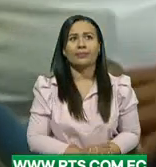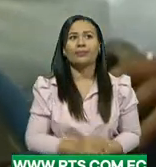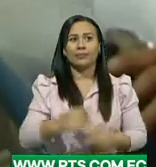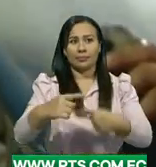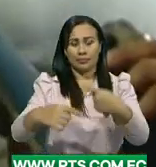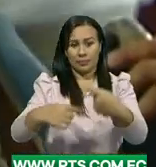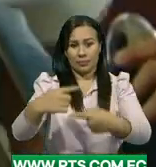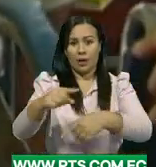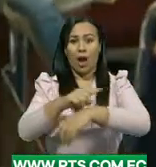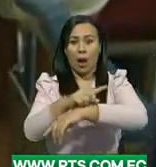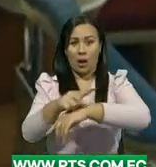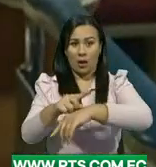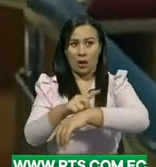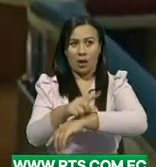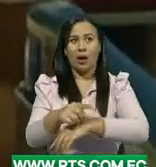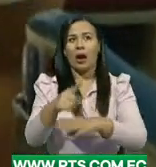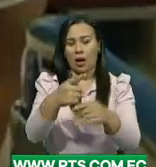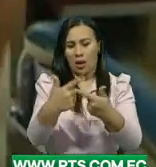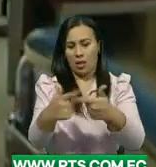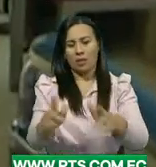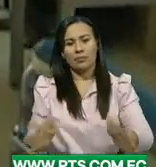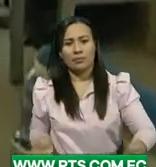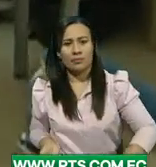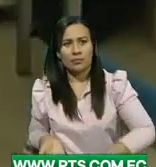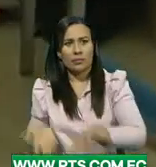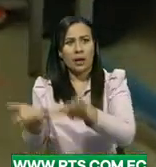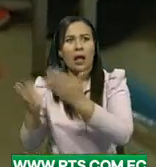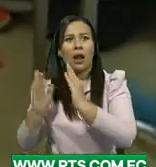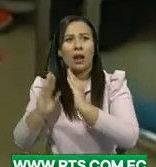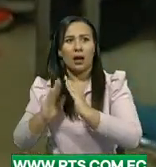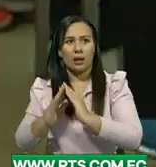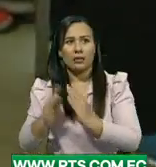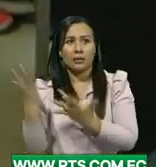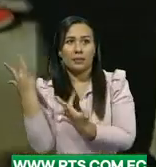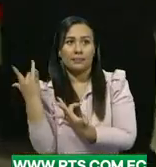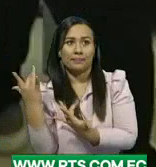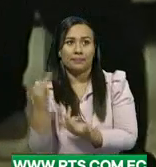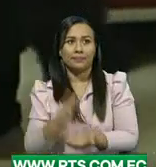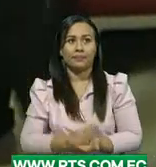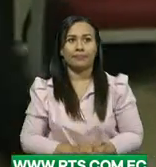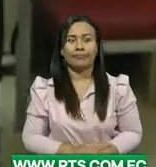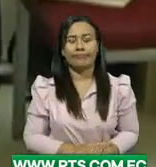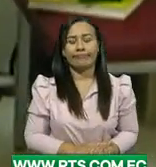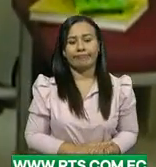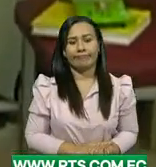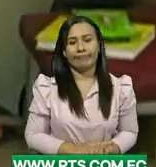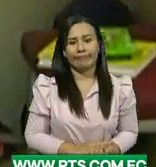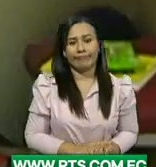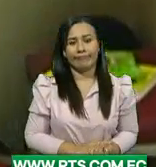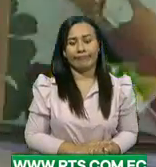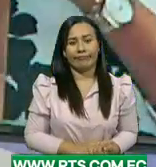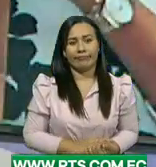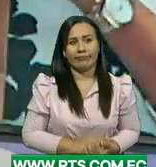las próximas horas sería dada de alta. Informó Carlos Julio Gourmet.